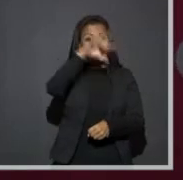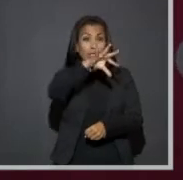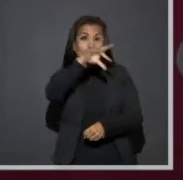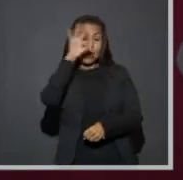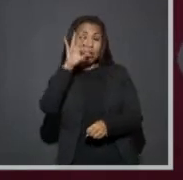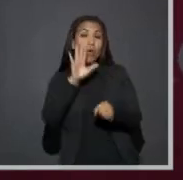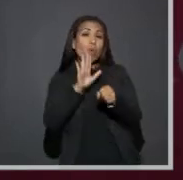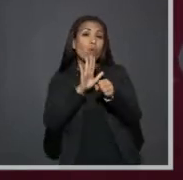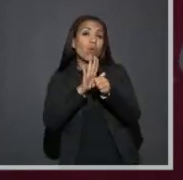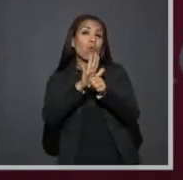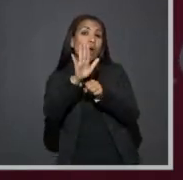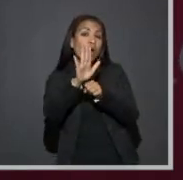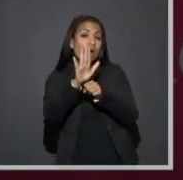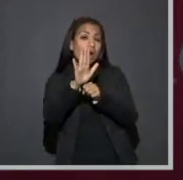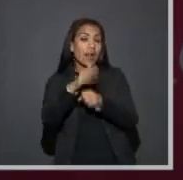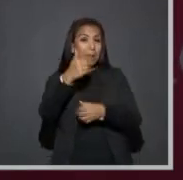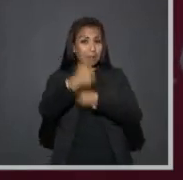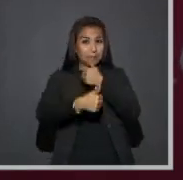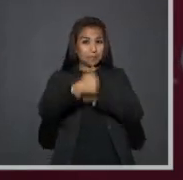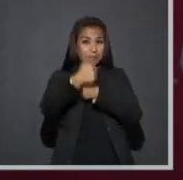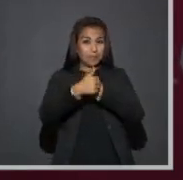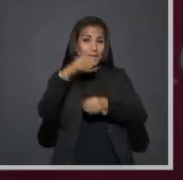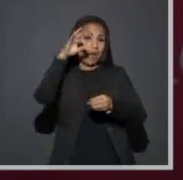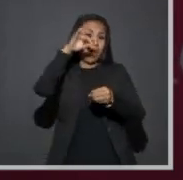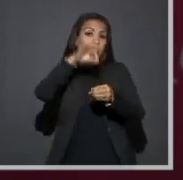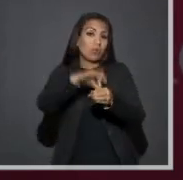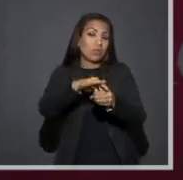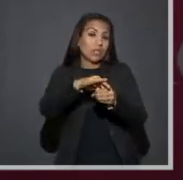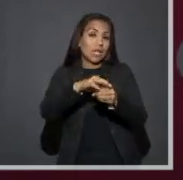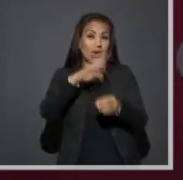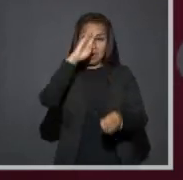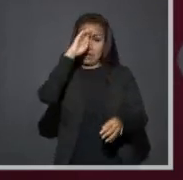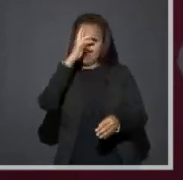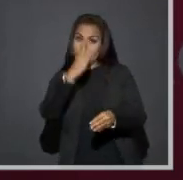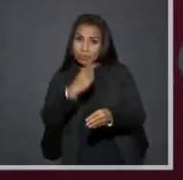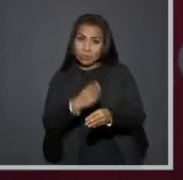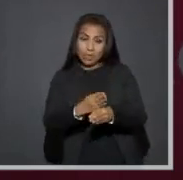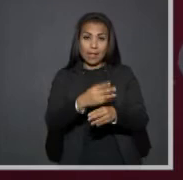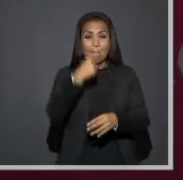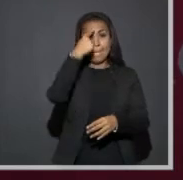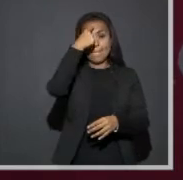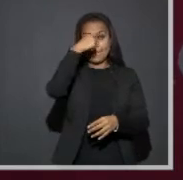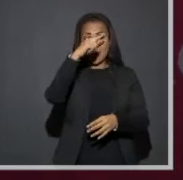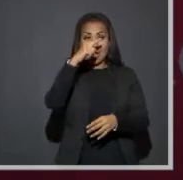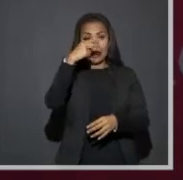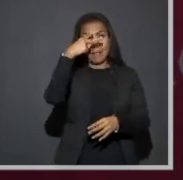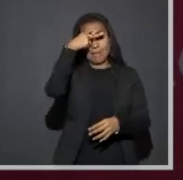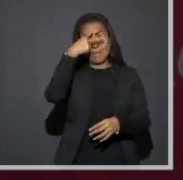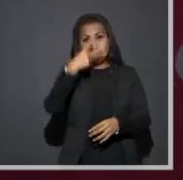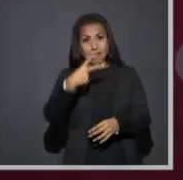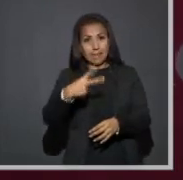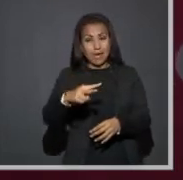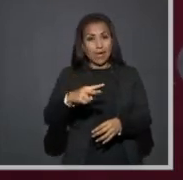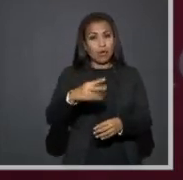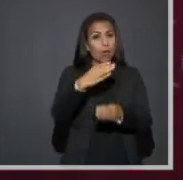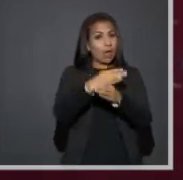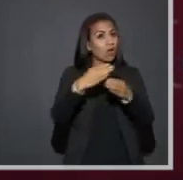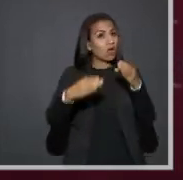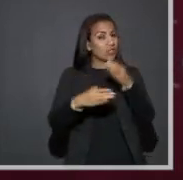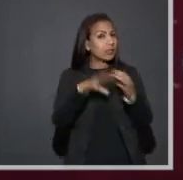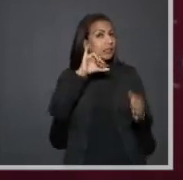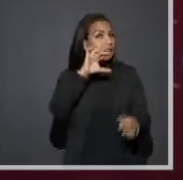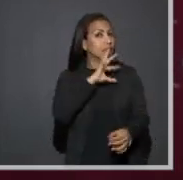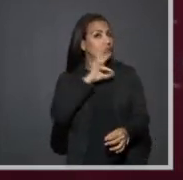manera informada y responsable es uno de los primeros pasos para lograr un México donde las cosas sí